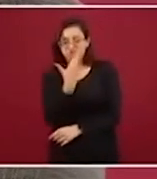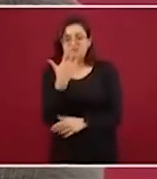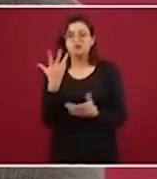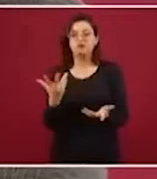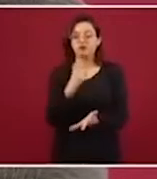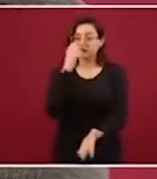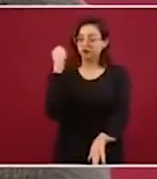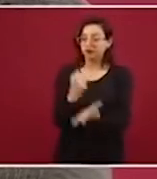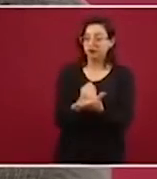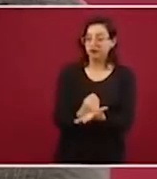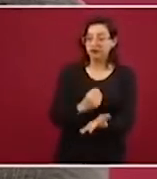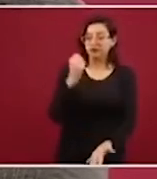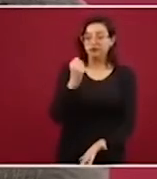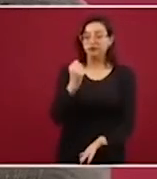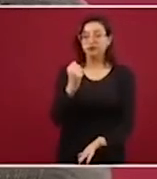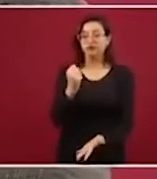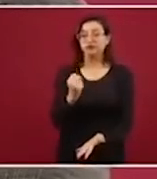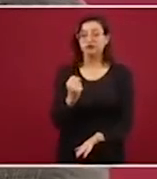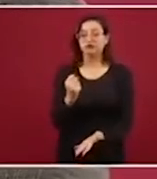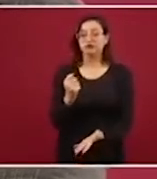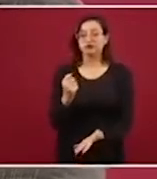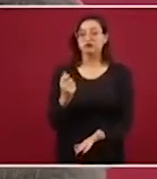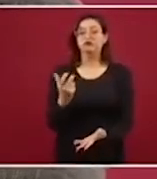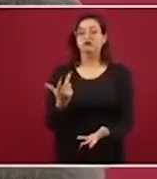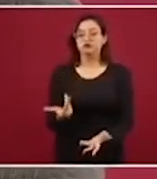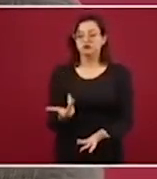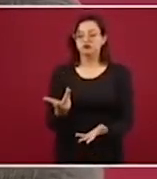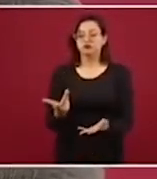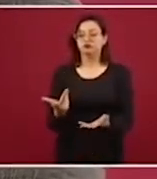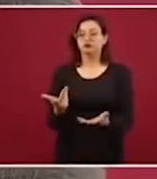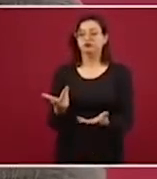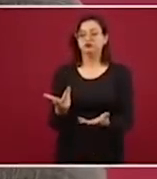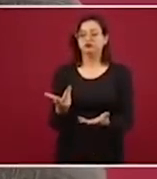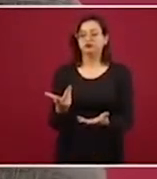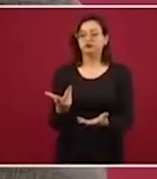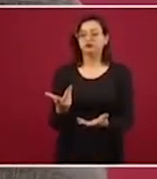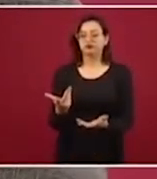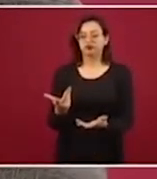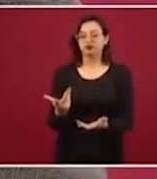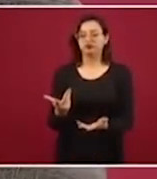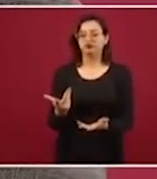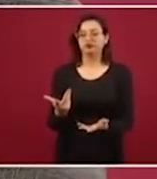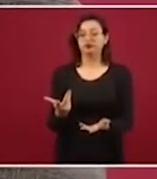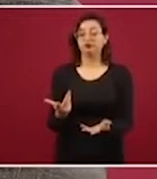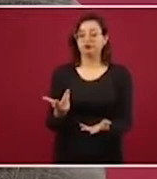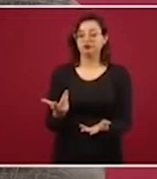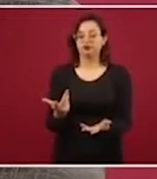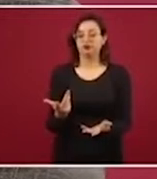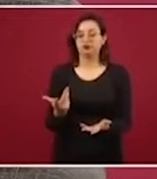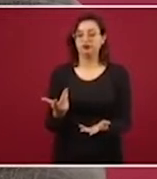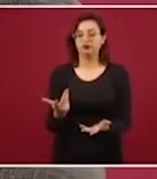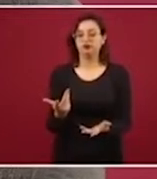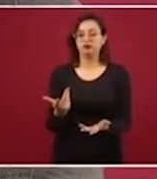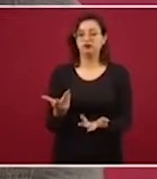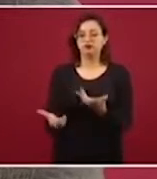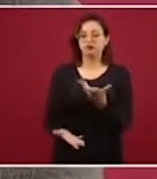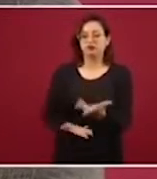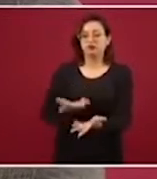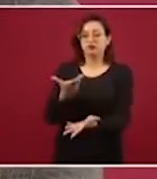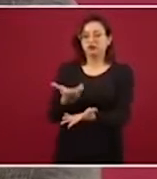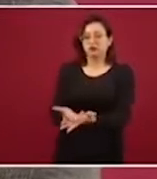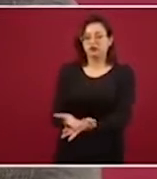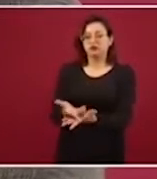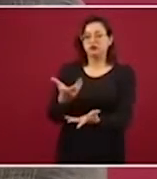en la forma de adecuación para después de de su presentación no ha